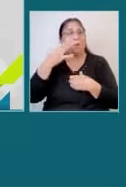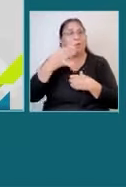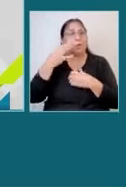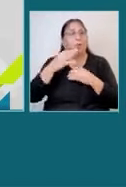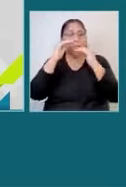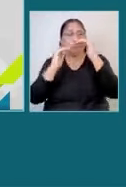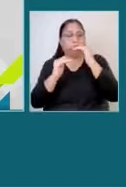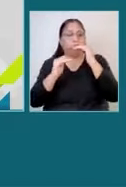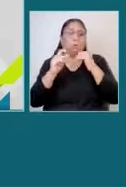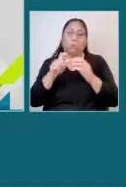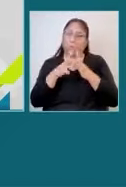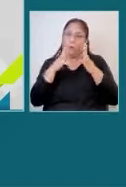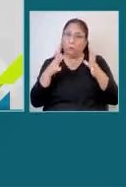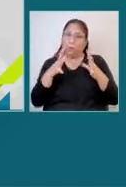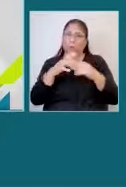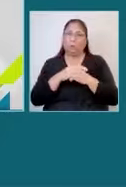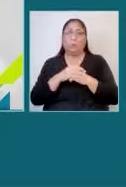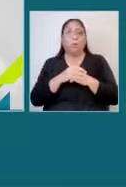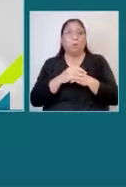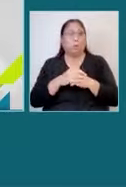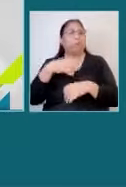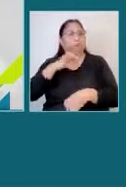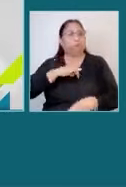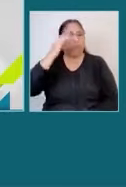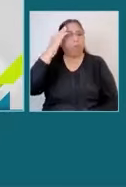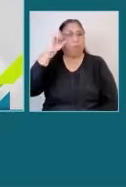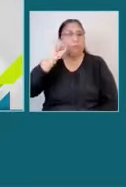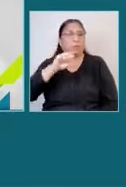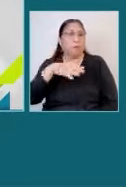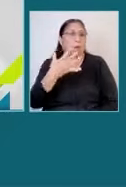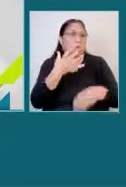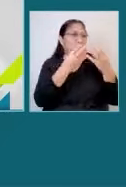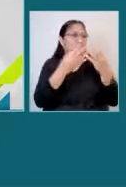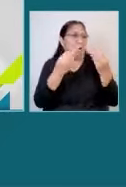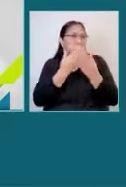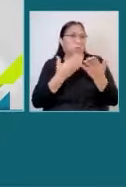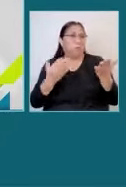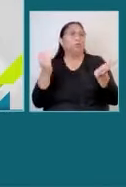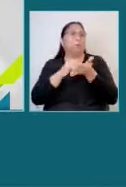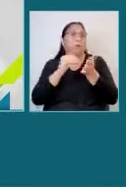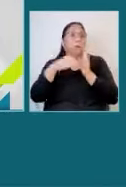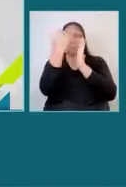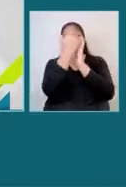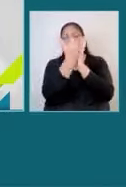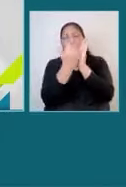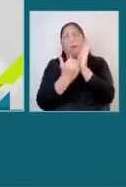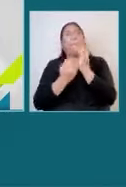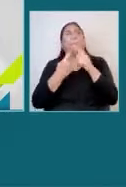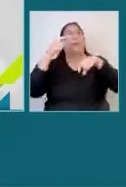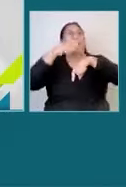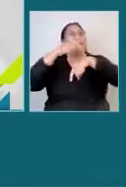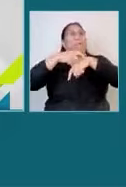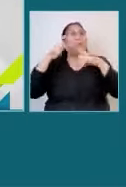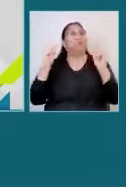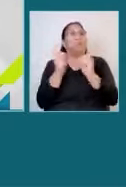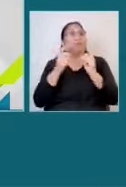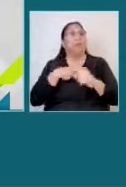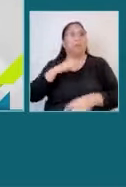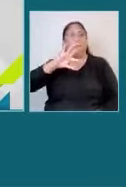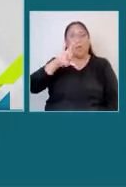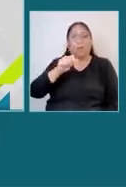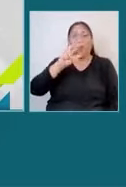grande. Y estoy seguro que hay muchas cosas más que podríamos mencionar y el tiempo no nos deja. Y ahí, Jenny, te robo